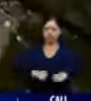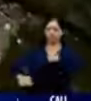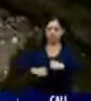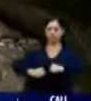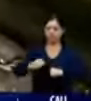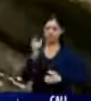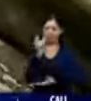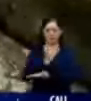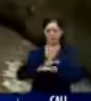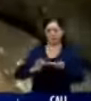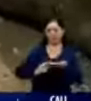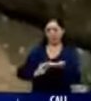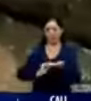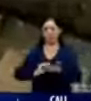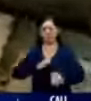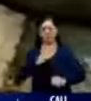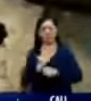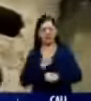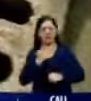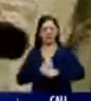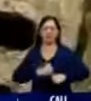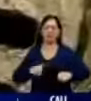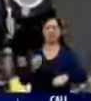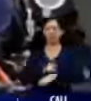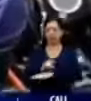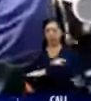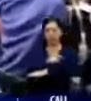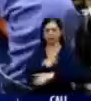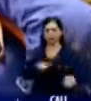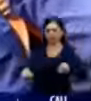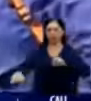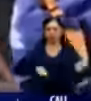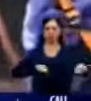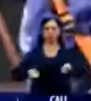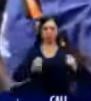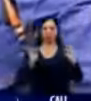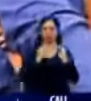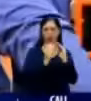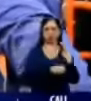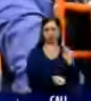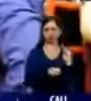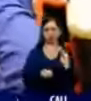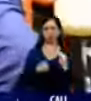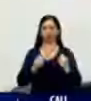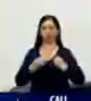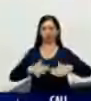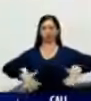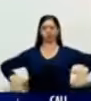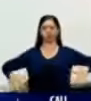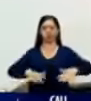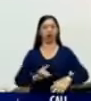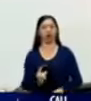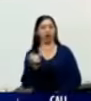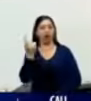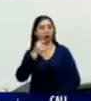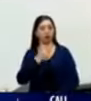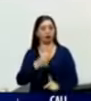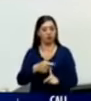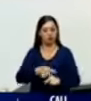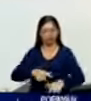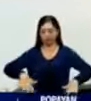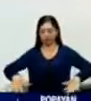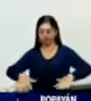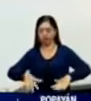de Saneamiento del Valle del Cauca intensificó las acciones de vigilancia y el control en viviendas de la región. En caso de que se encuentre positivo